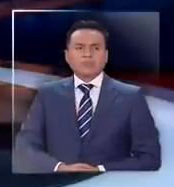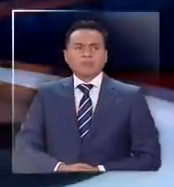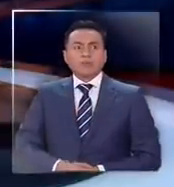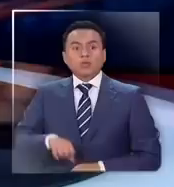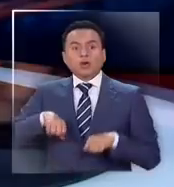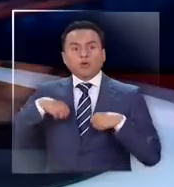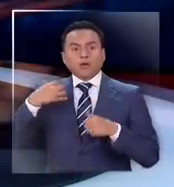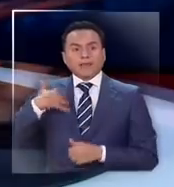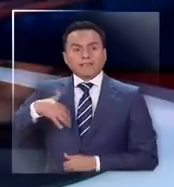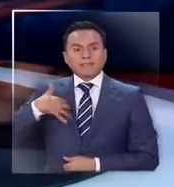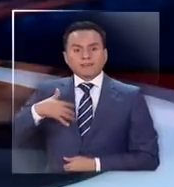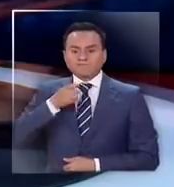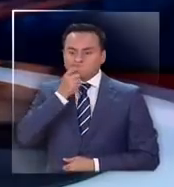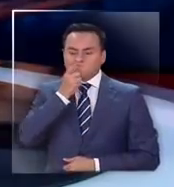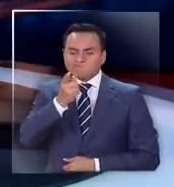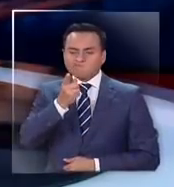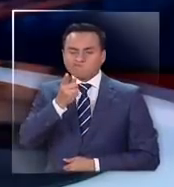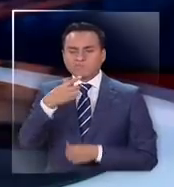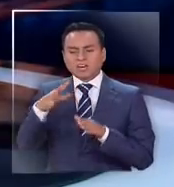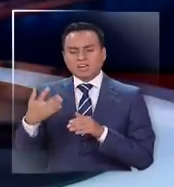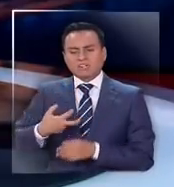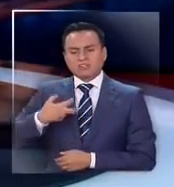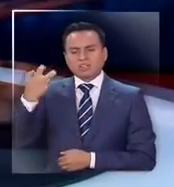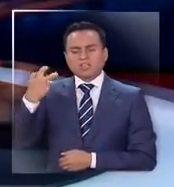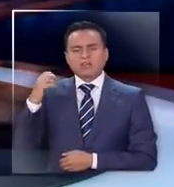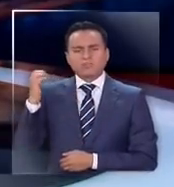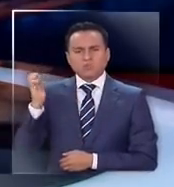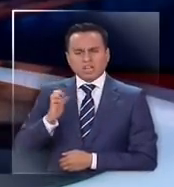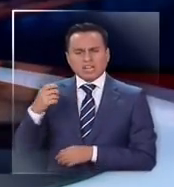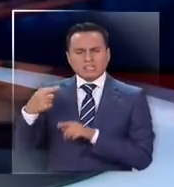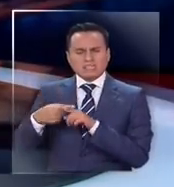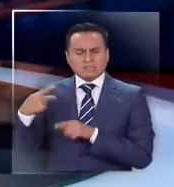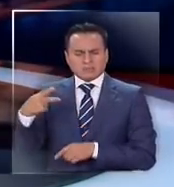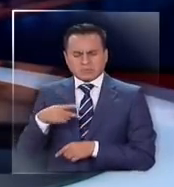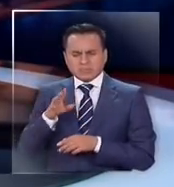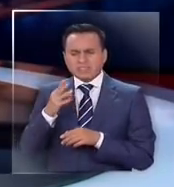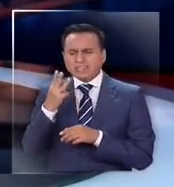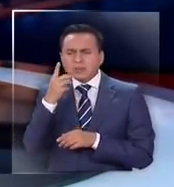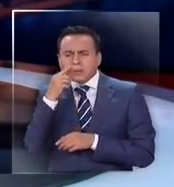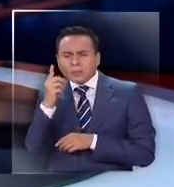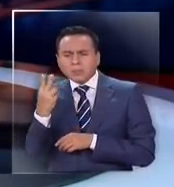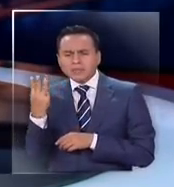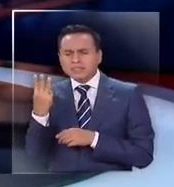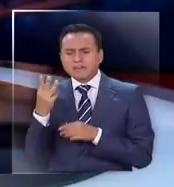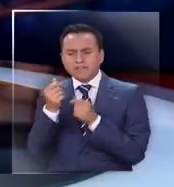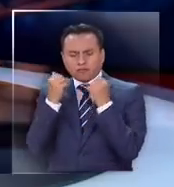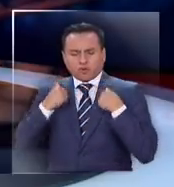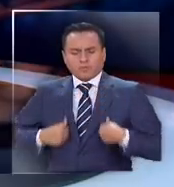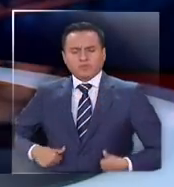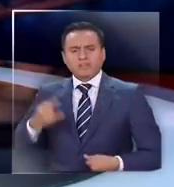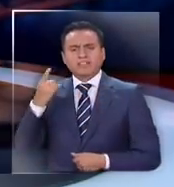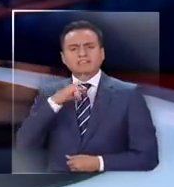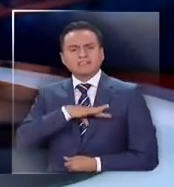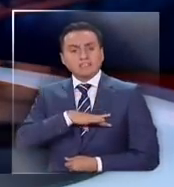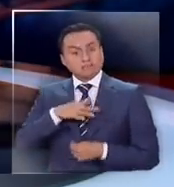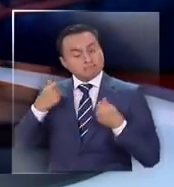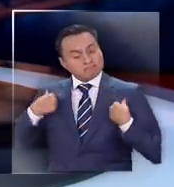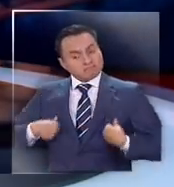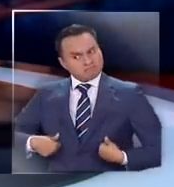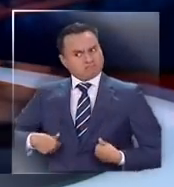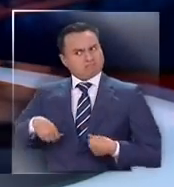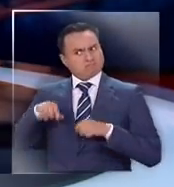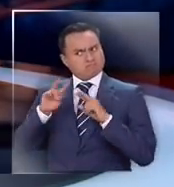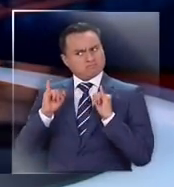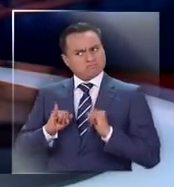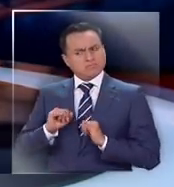Una joven argentina denunció haber sido asaltada y violada por tres hombres que vestían como hinchas de la Universidad de Chile, esto una